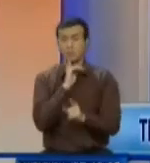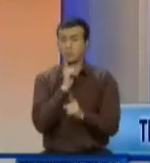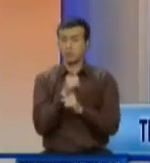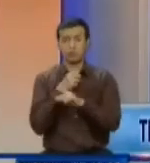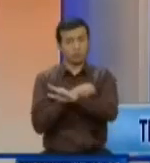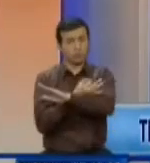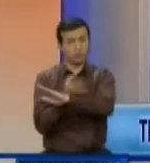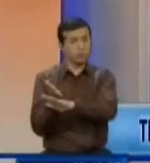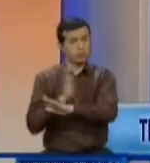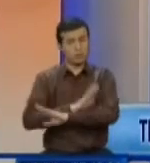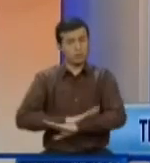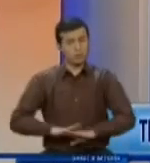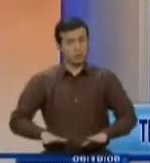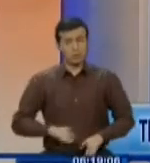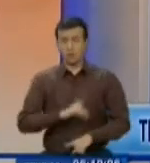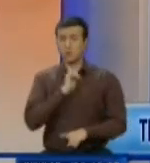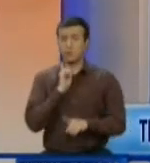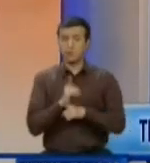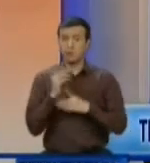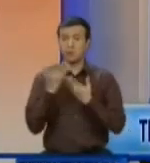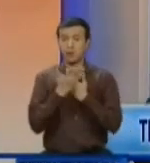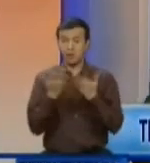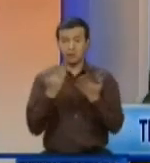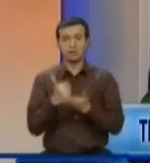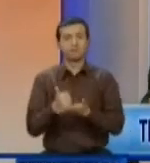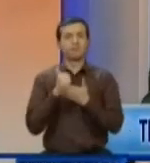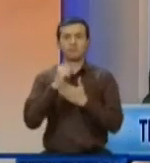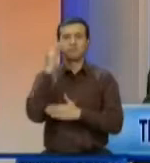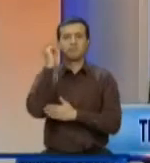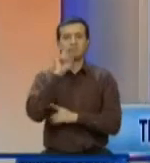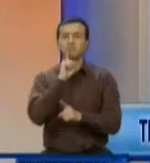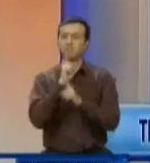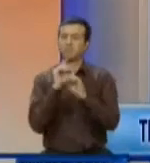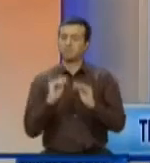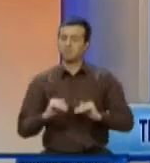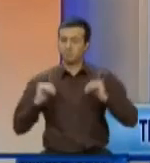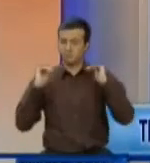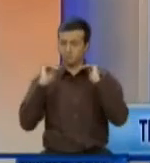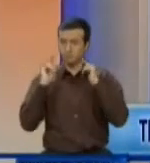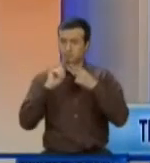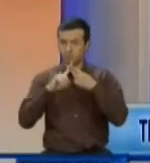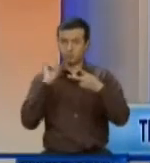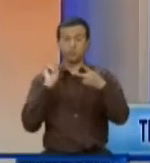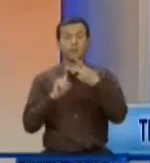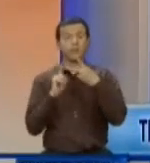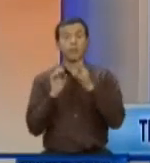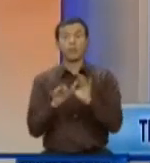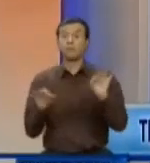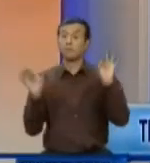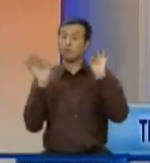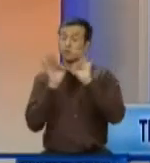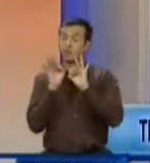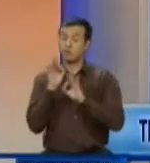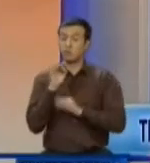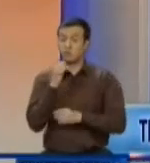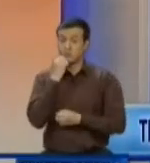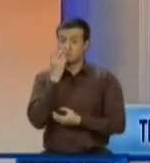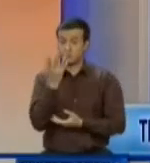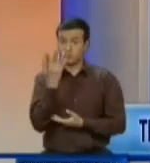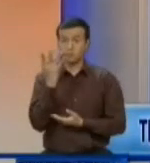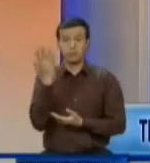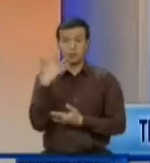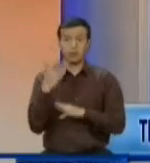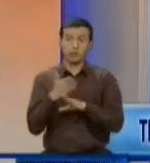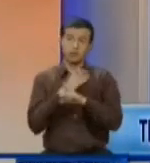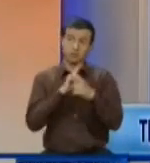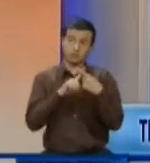nuestras sugerencias para que esto tenga el mayor éxito posible también es muy importante en segundo lugar le dijera atrás de lo